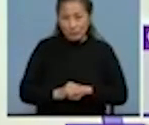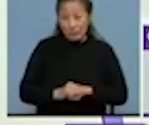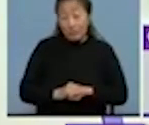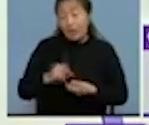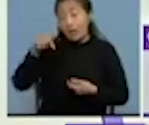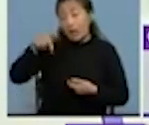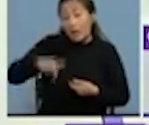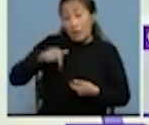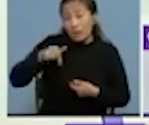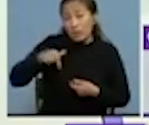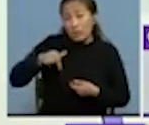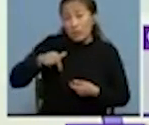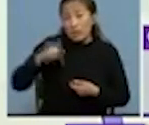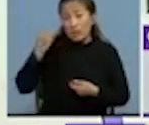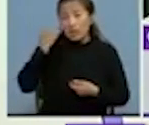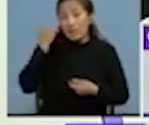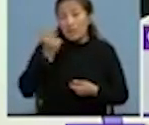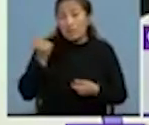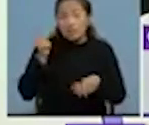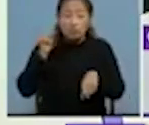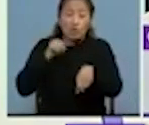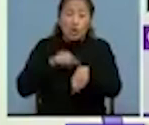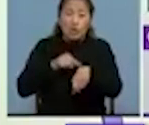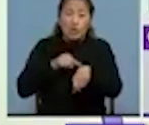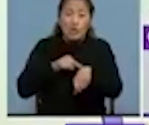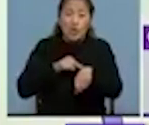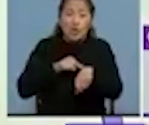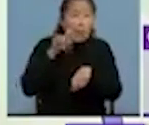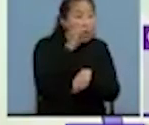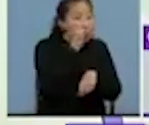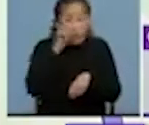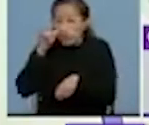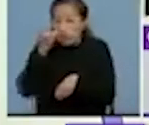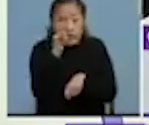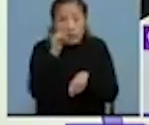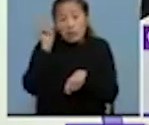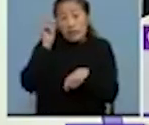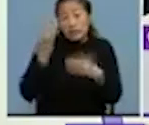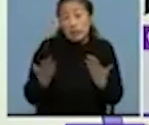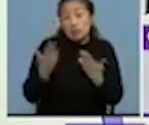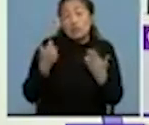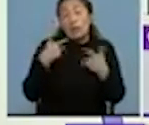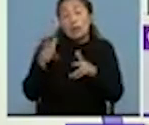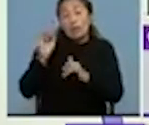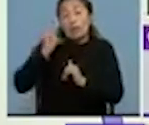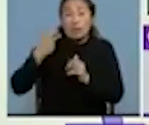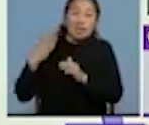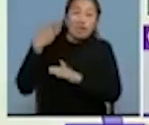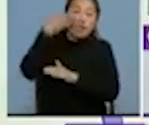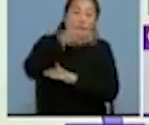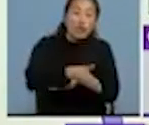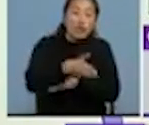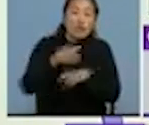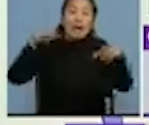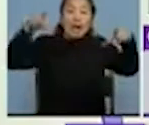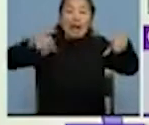Y bueno, ahora ya estoy como en contra del reloj, tengo que hacer paneo del entrenamiento, así que si me pueden dar el ok, yo me estoy yendo para la